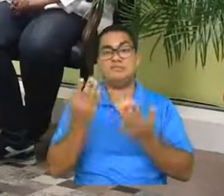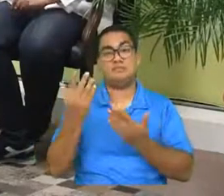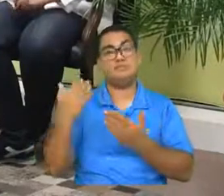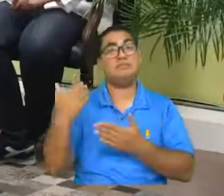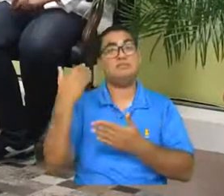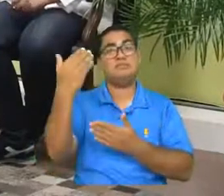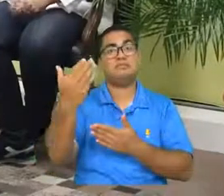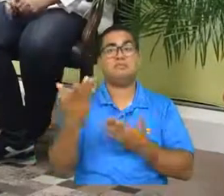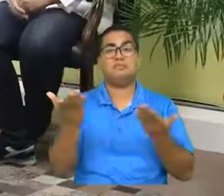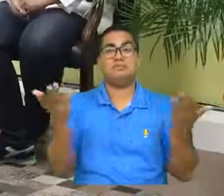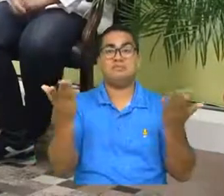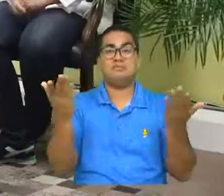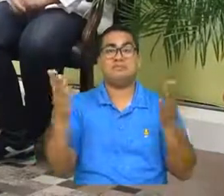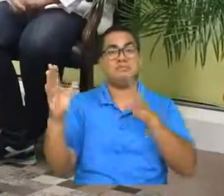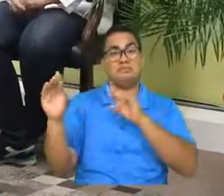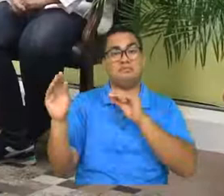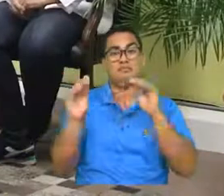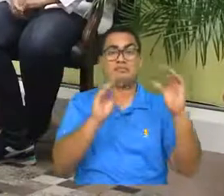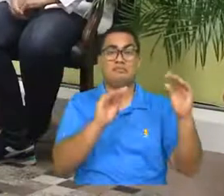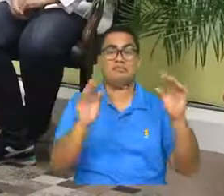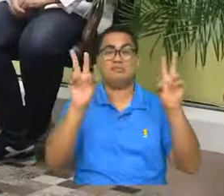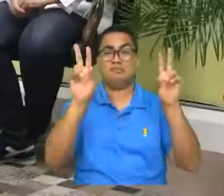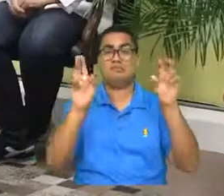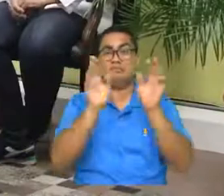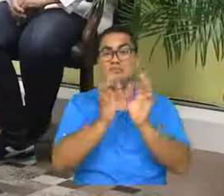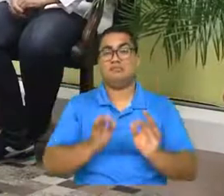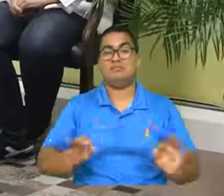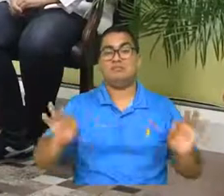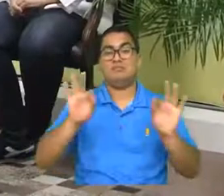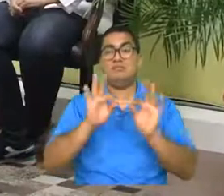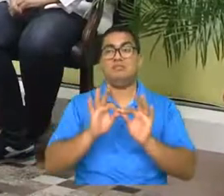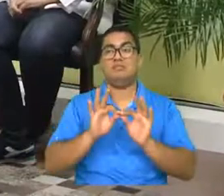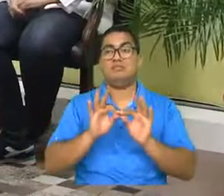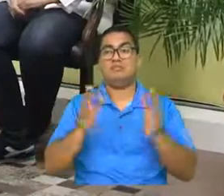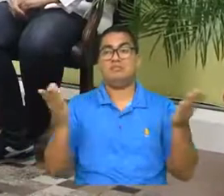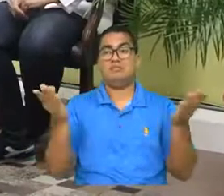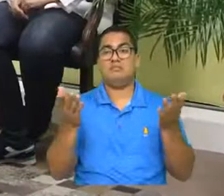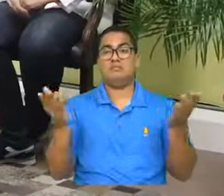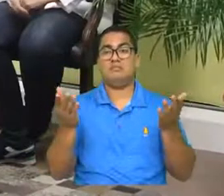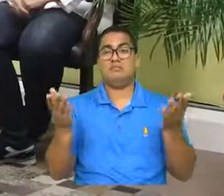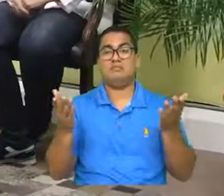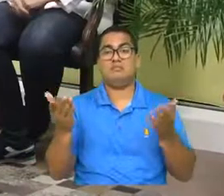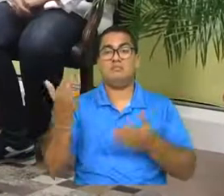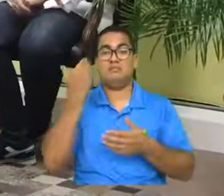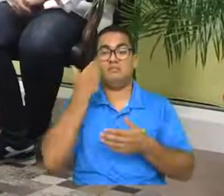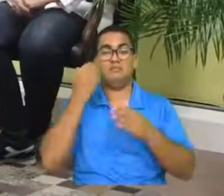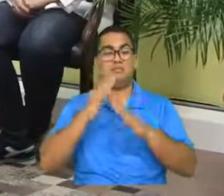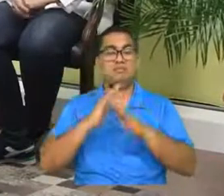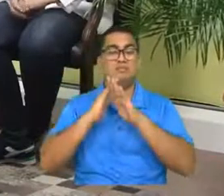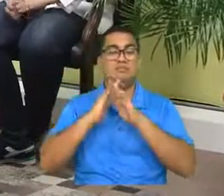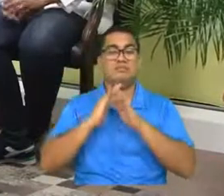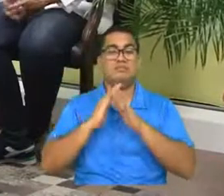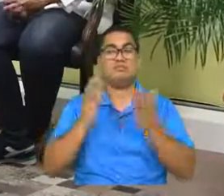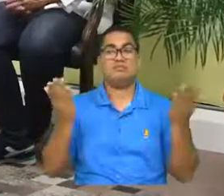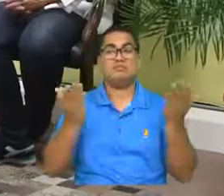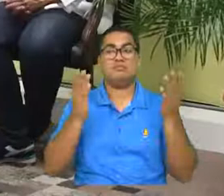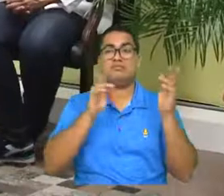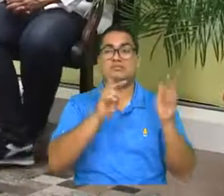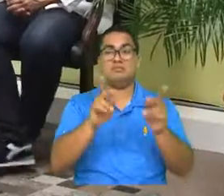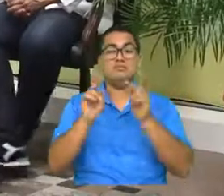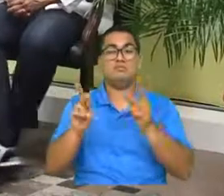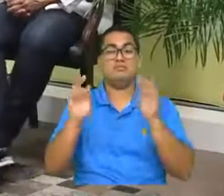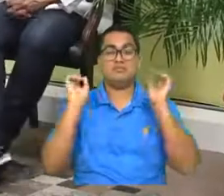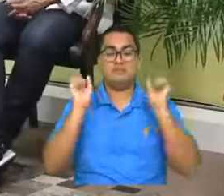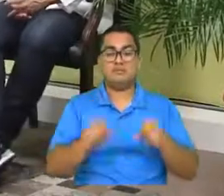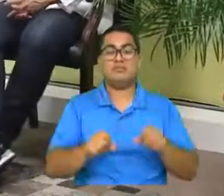otra oportunidad para que sigamos hablando de estos temas muy importantes para la prevención de las enfermedades y, por supuesto, para que nosotros